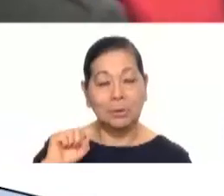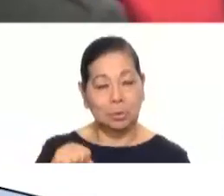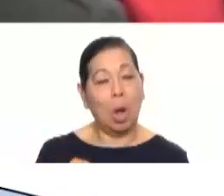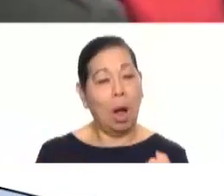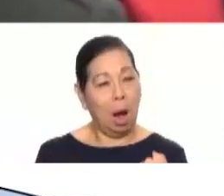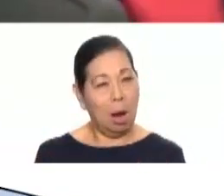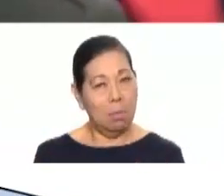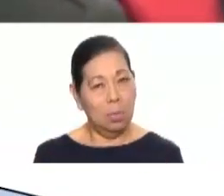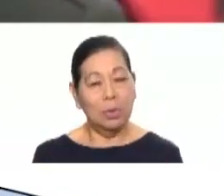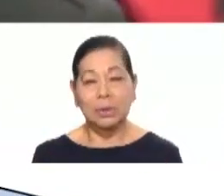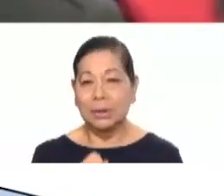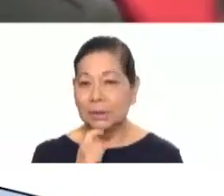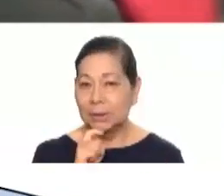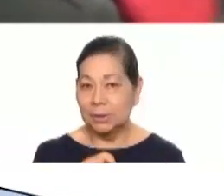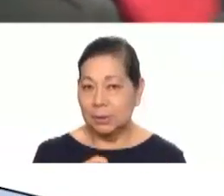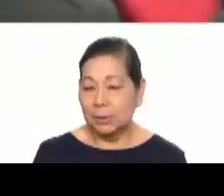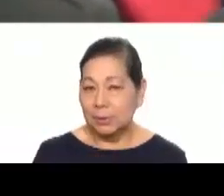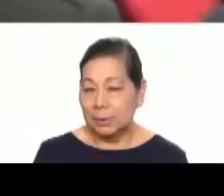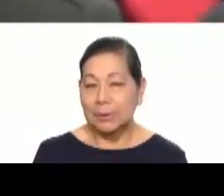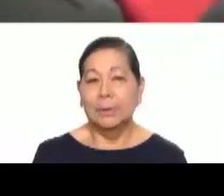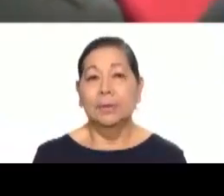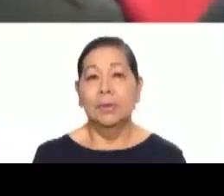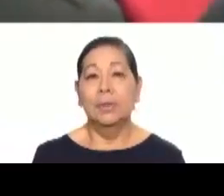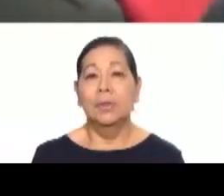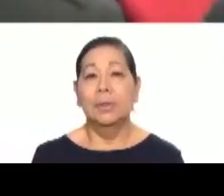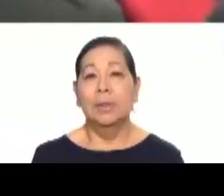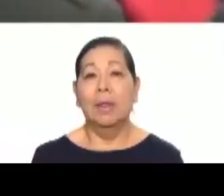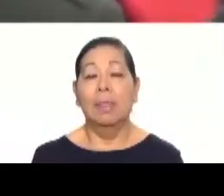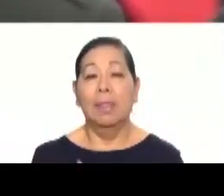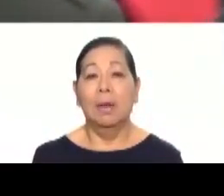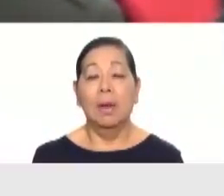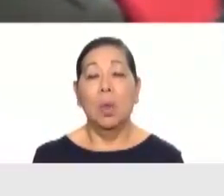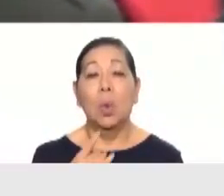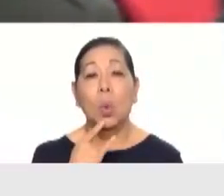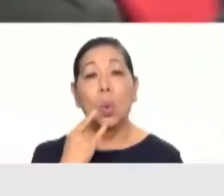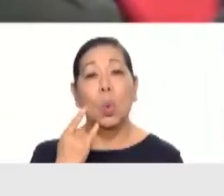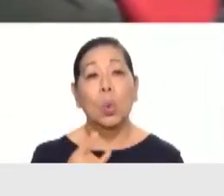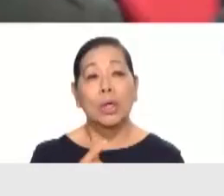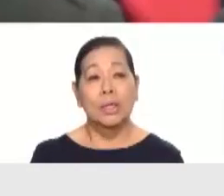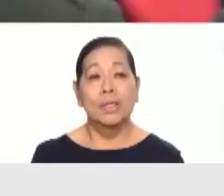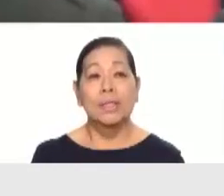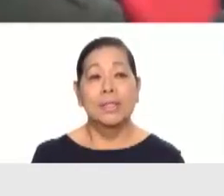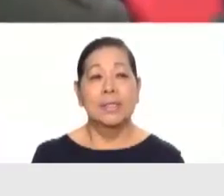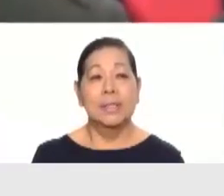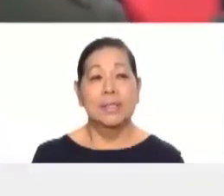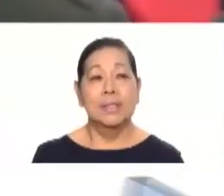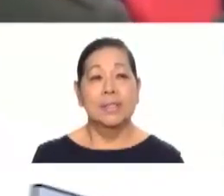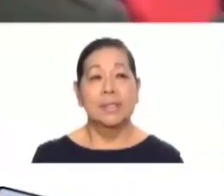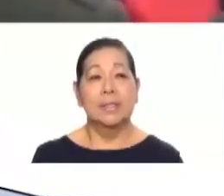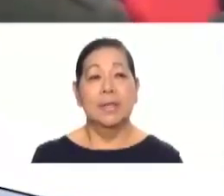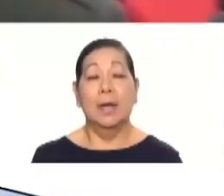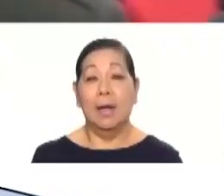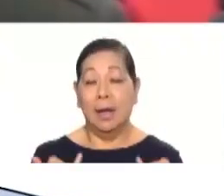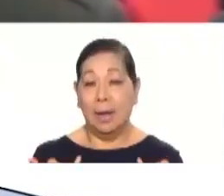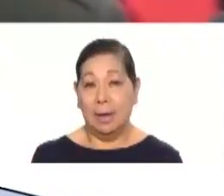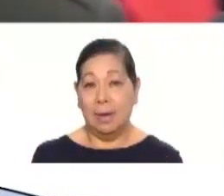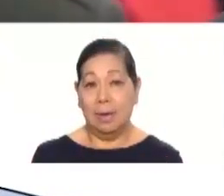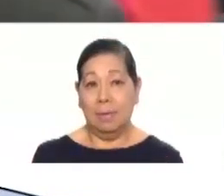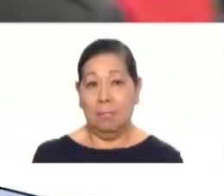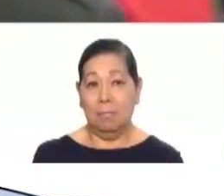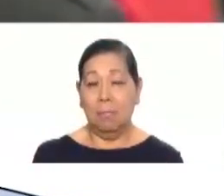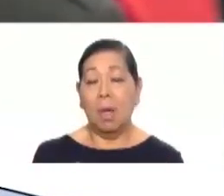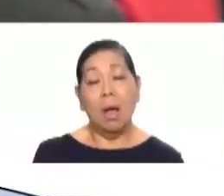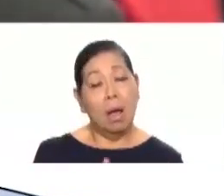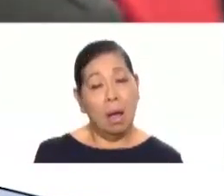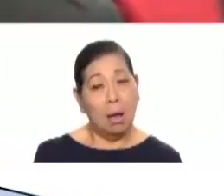cumplen, apoyan a la Policía Nacional del Perú cuando así lo sea requerido mediante un mecanismo denominado declaratoria de